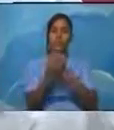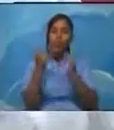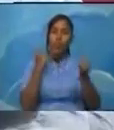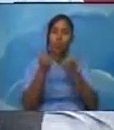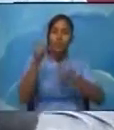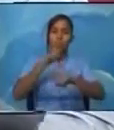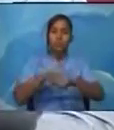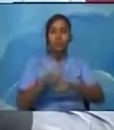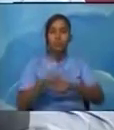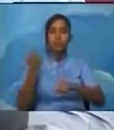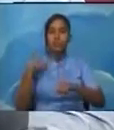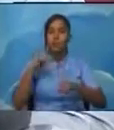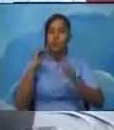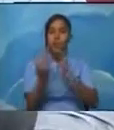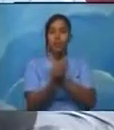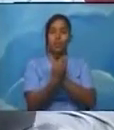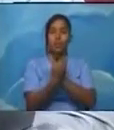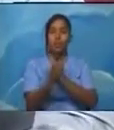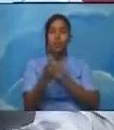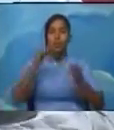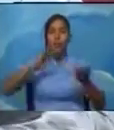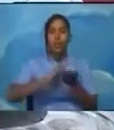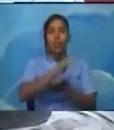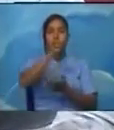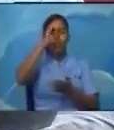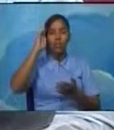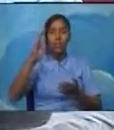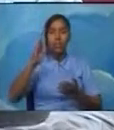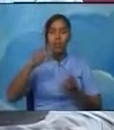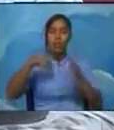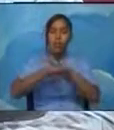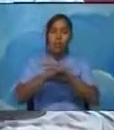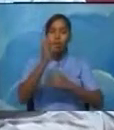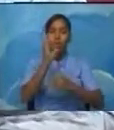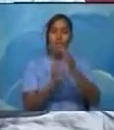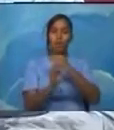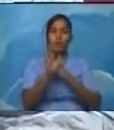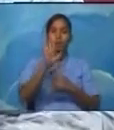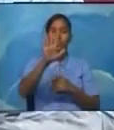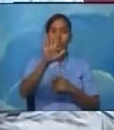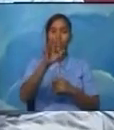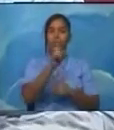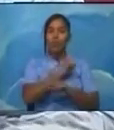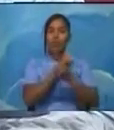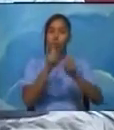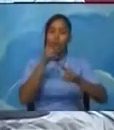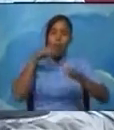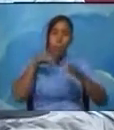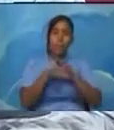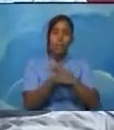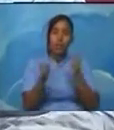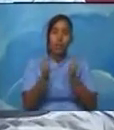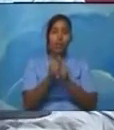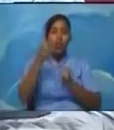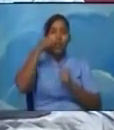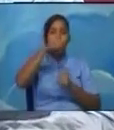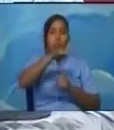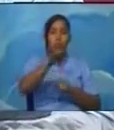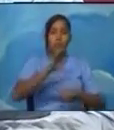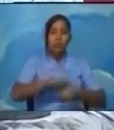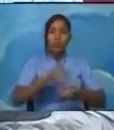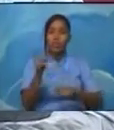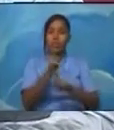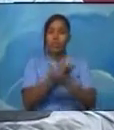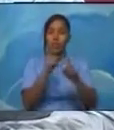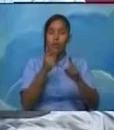últimos tiempos. Tenemos que guardarnos para la gloria del Señor. Vamos con el 5, dice, no os metáis con ellos, porque